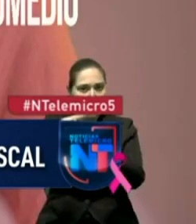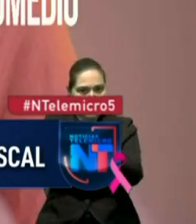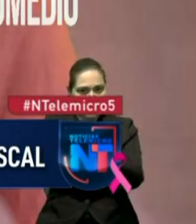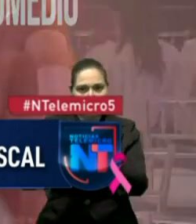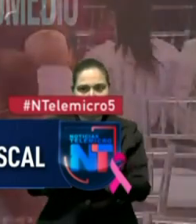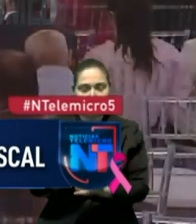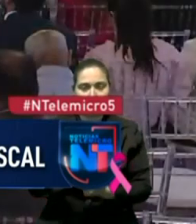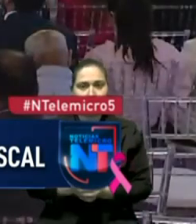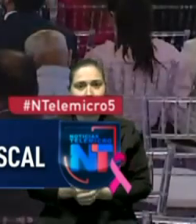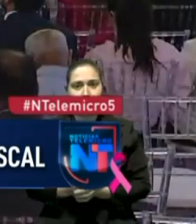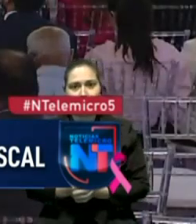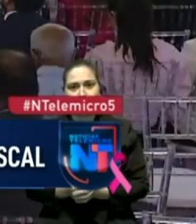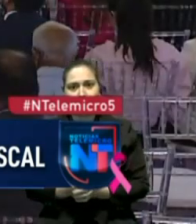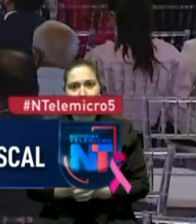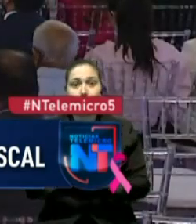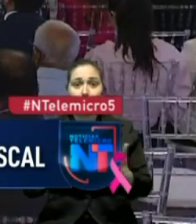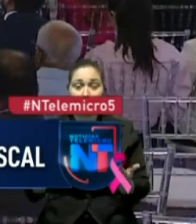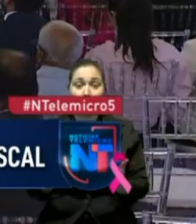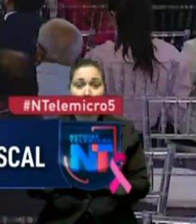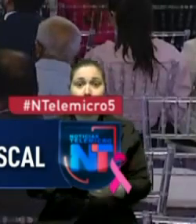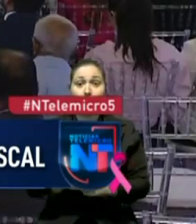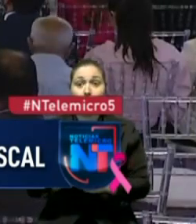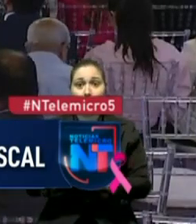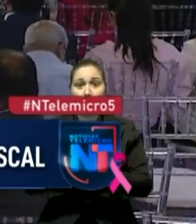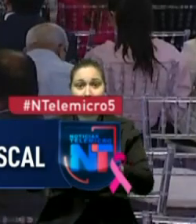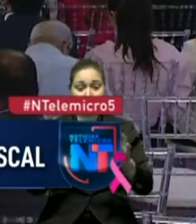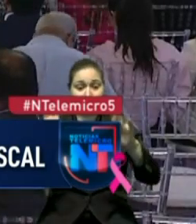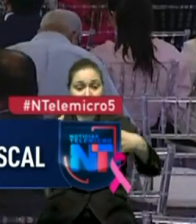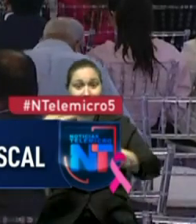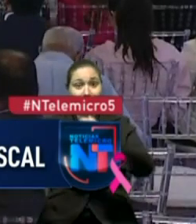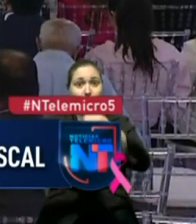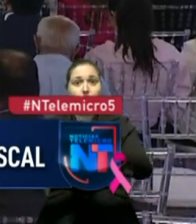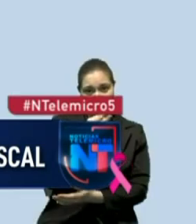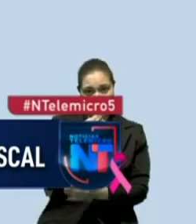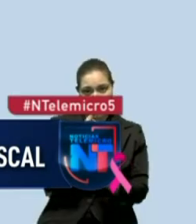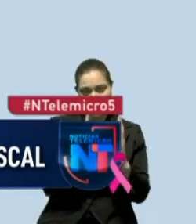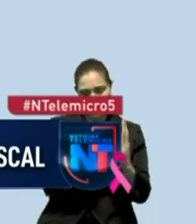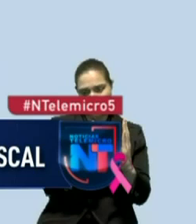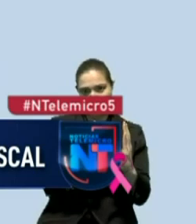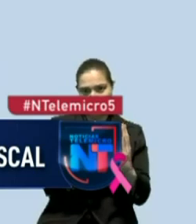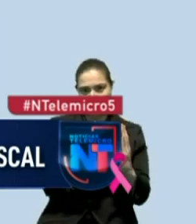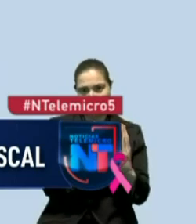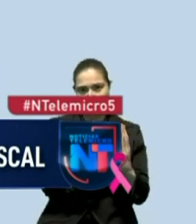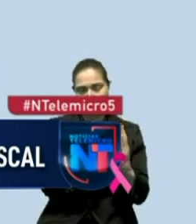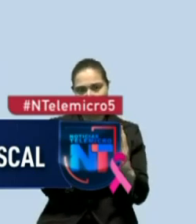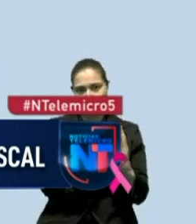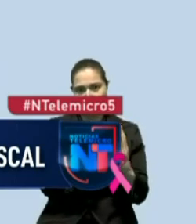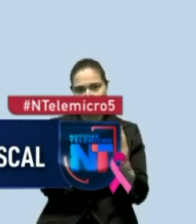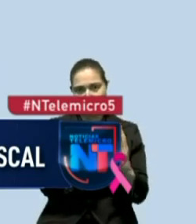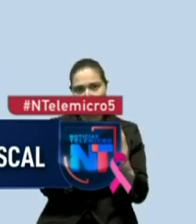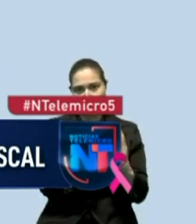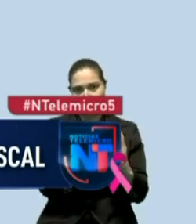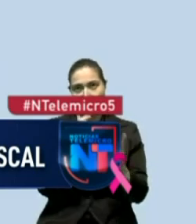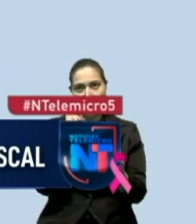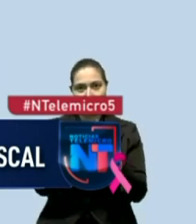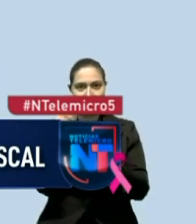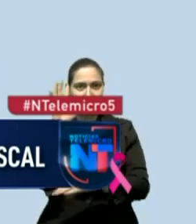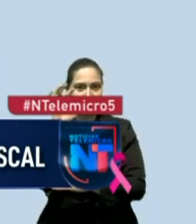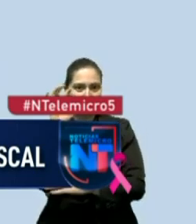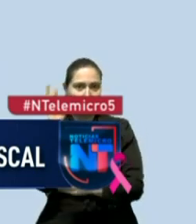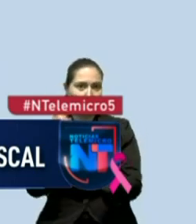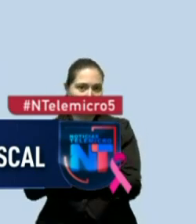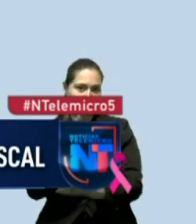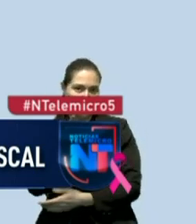mil millones de pesos anuales, producto de la modificación a la carga impositiva, el gobierno tendrá que continuar con las obras en carpeta